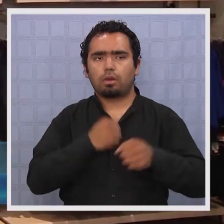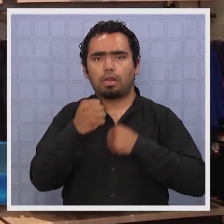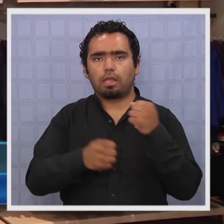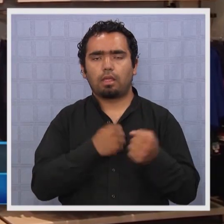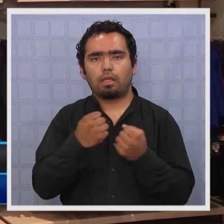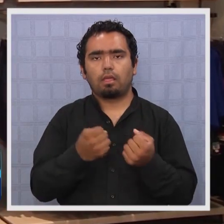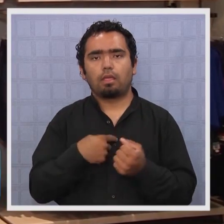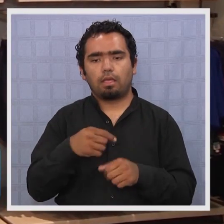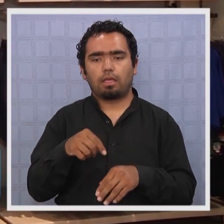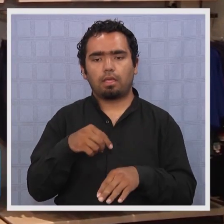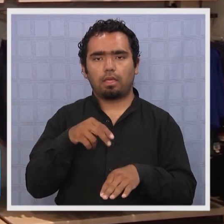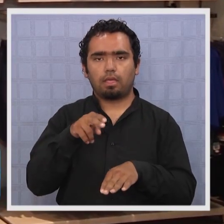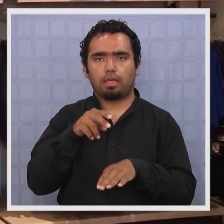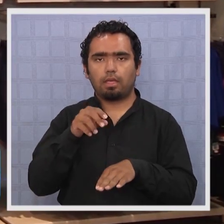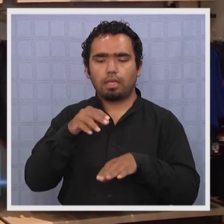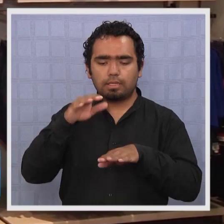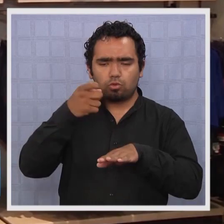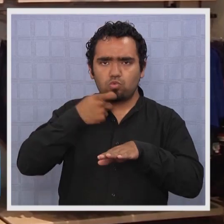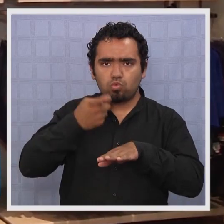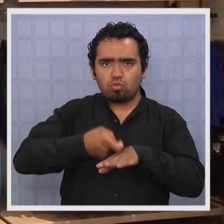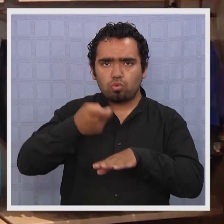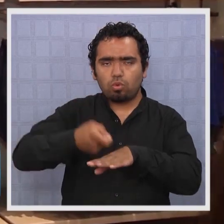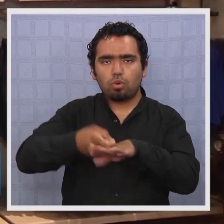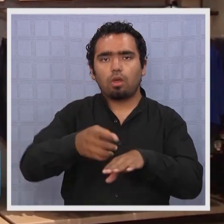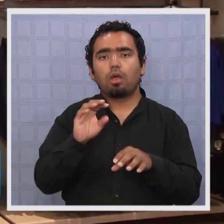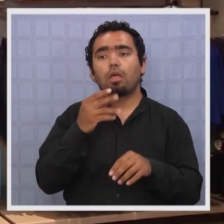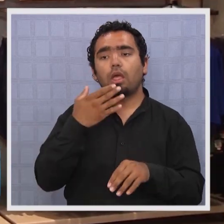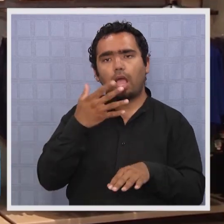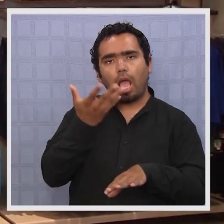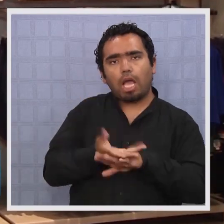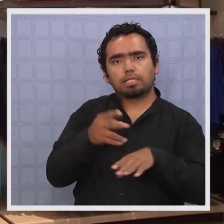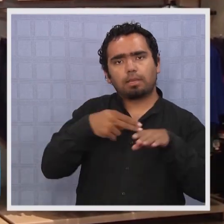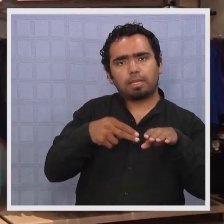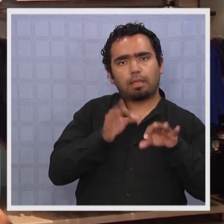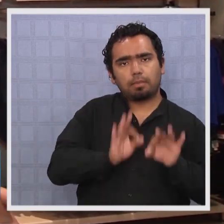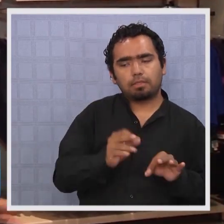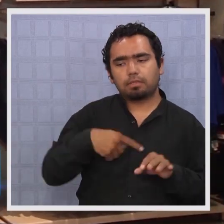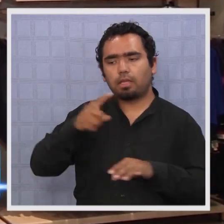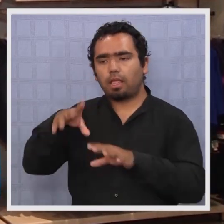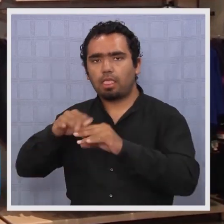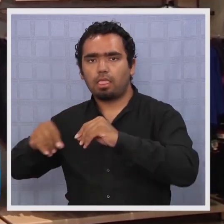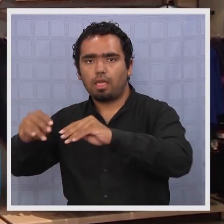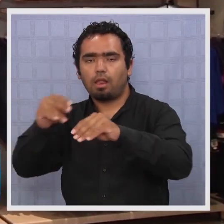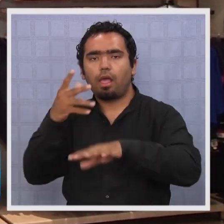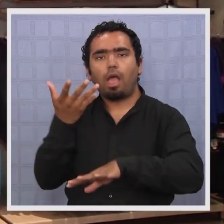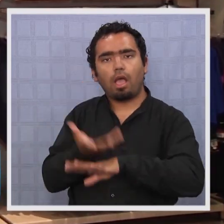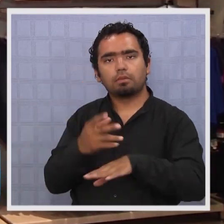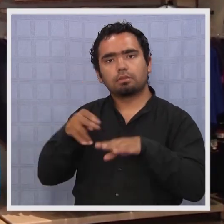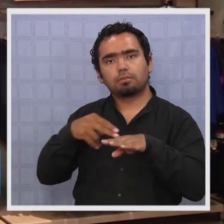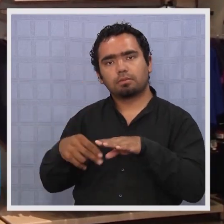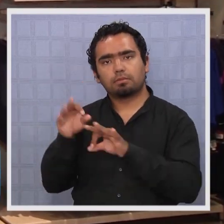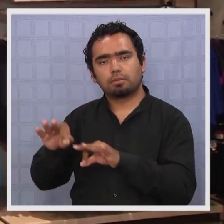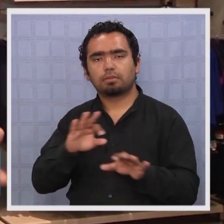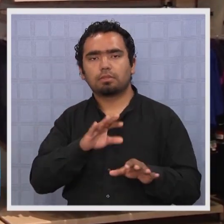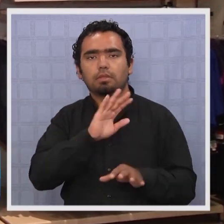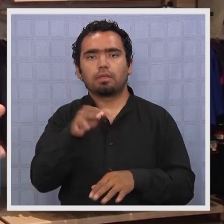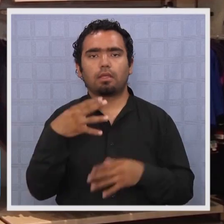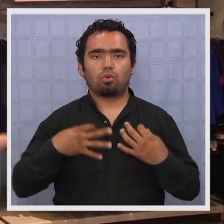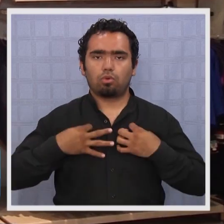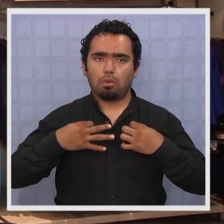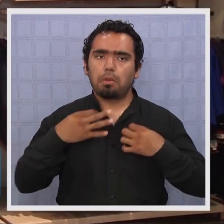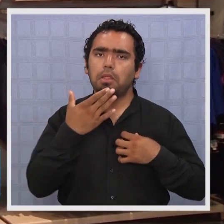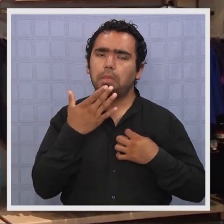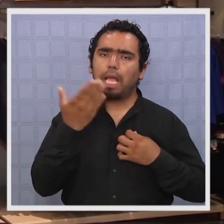un tipo de zapatilla para eso la gente que corre en la arena digamos y después la ropa es básicamente lo mismo porque todos